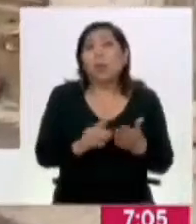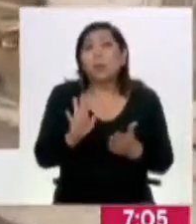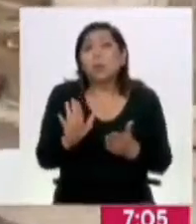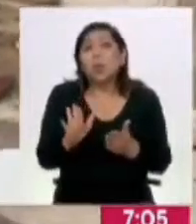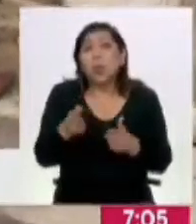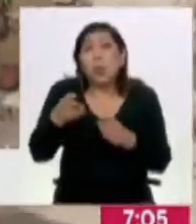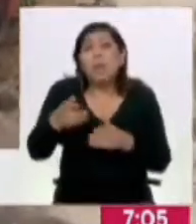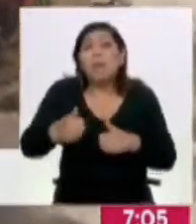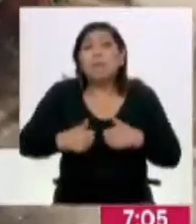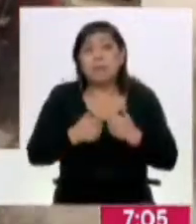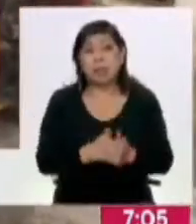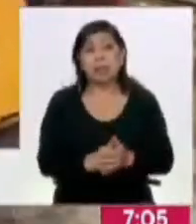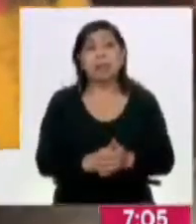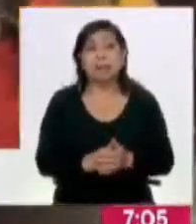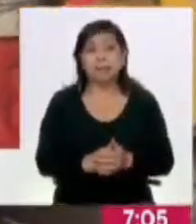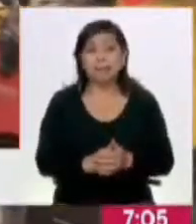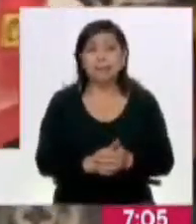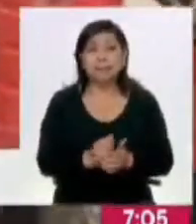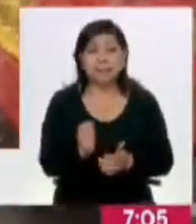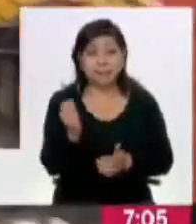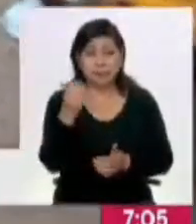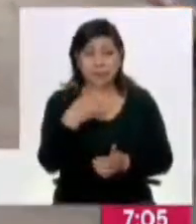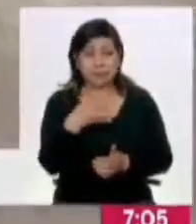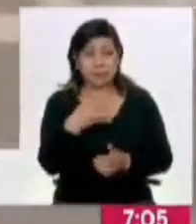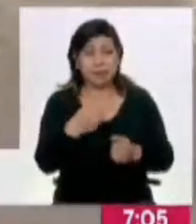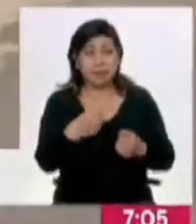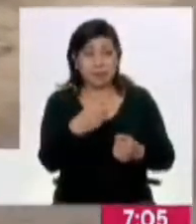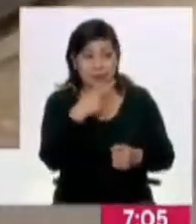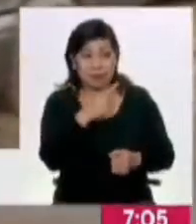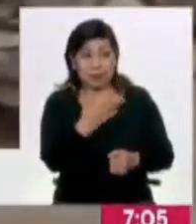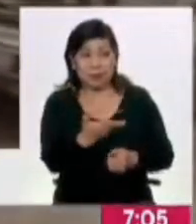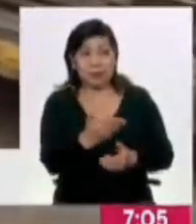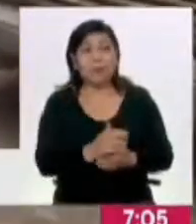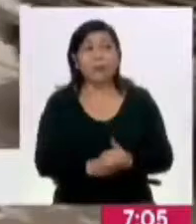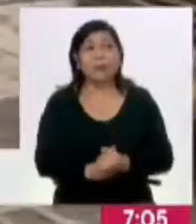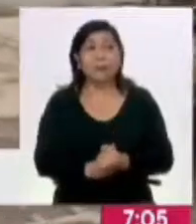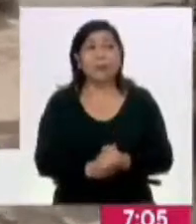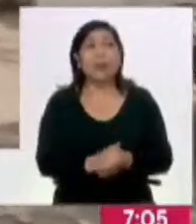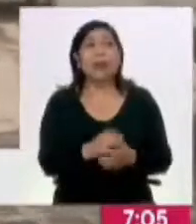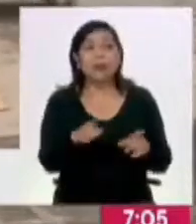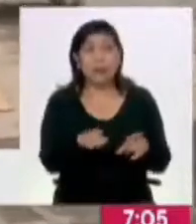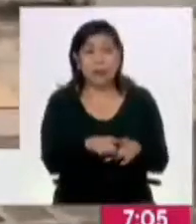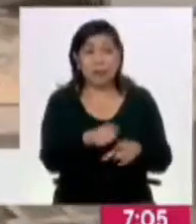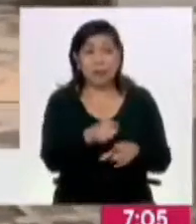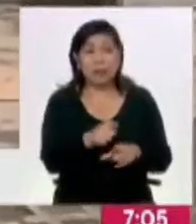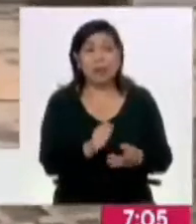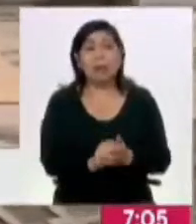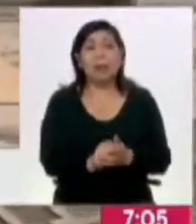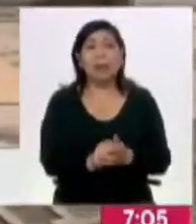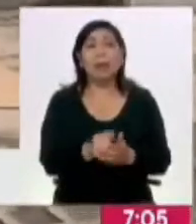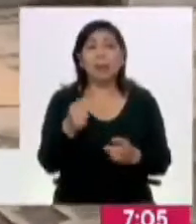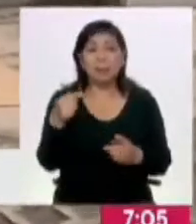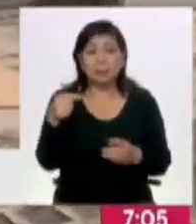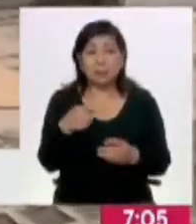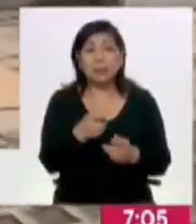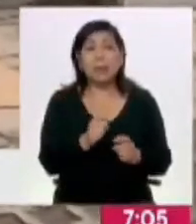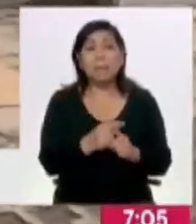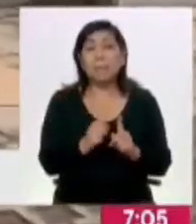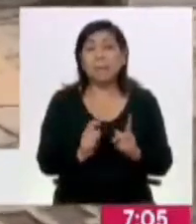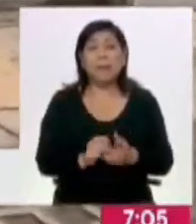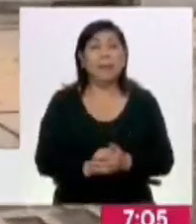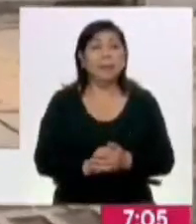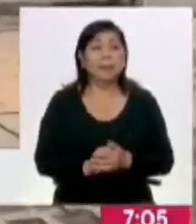su integridad. Acá hay una cuarta moto, Nicolás, acá a esta izquierda. Esta moto también ha sido atacada,